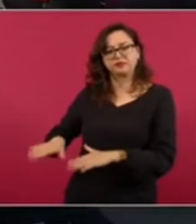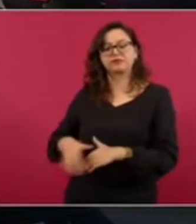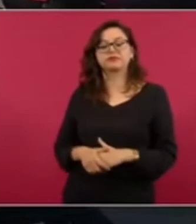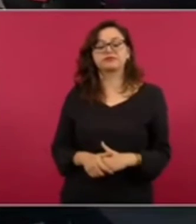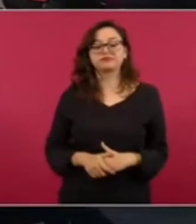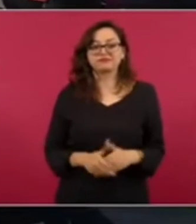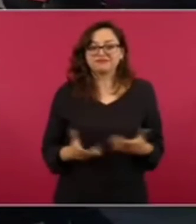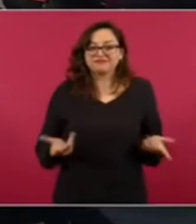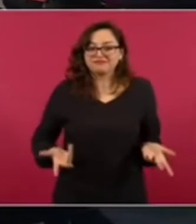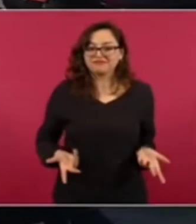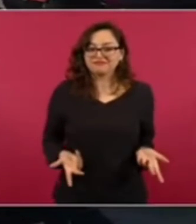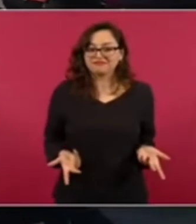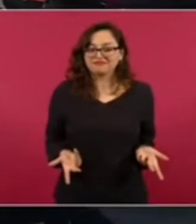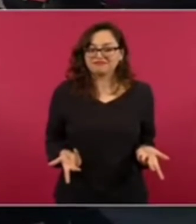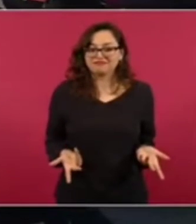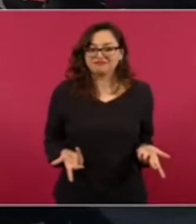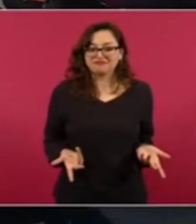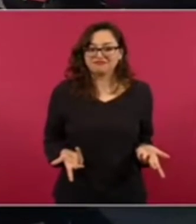Pero